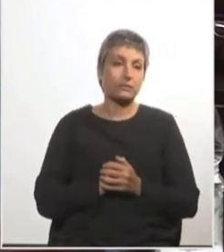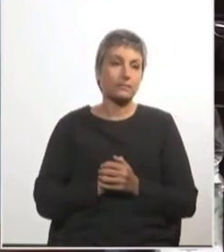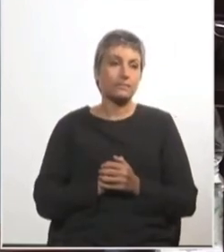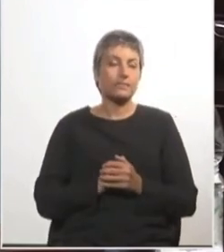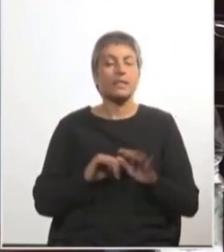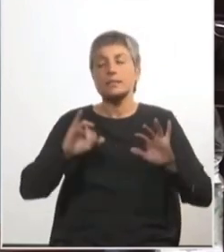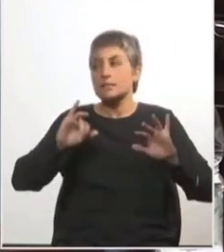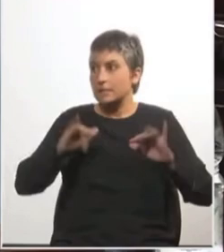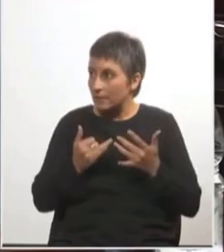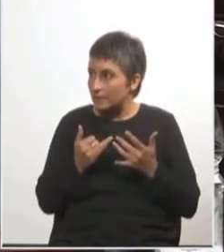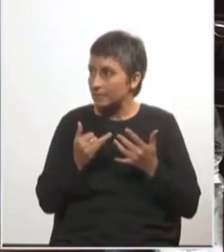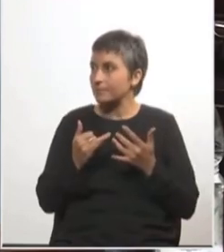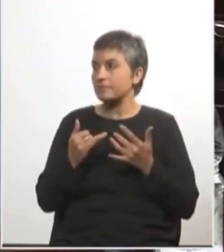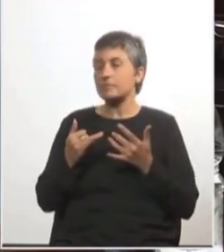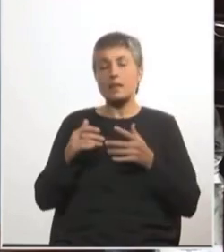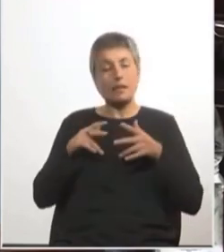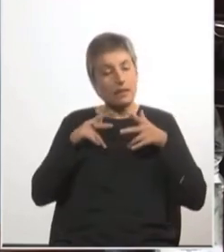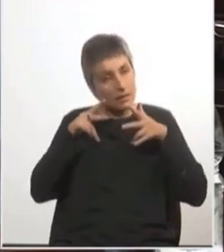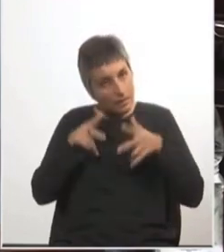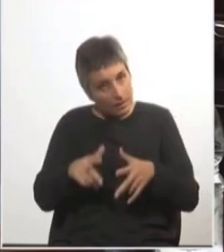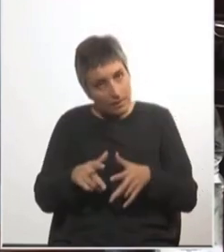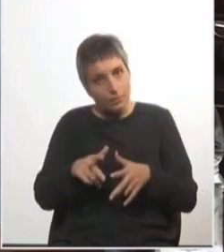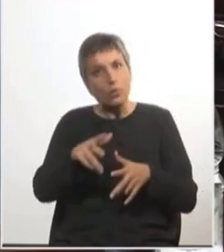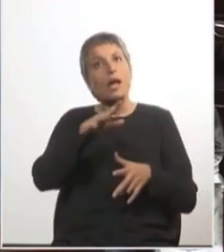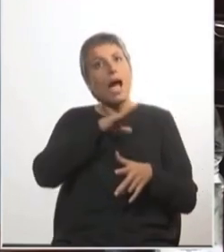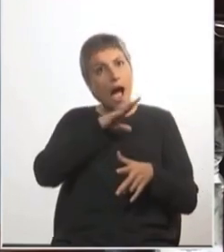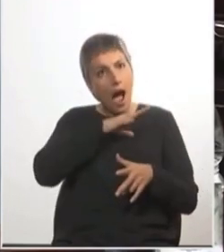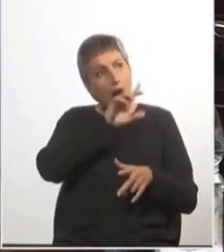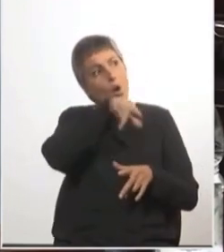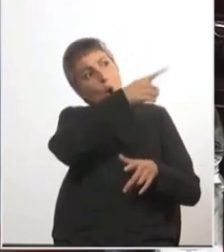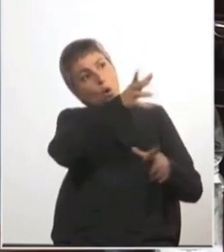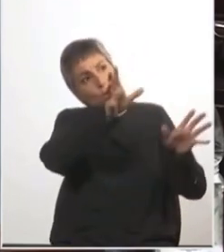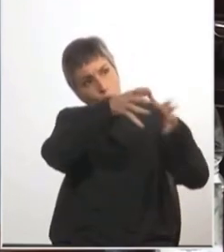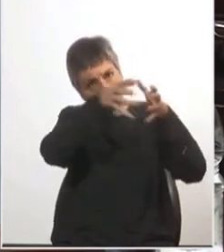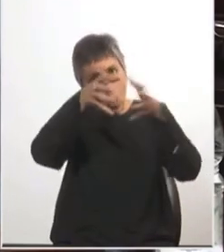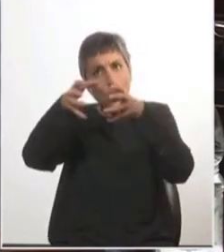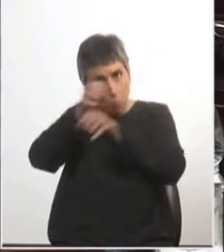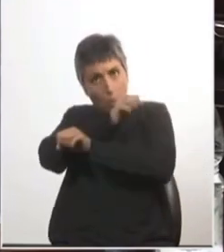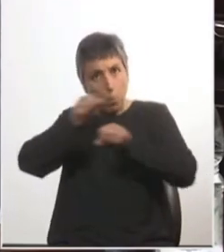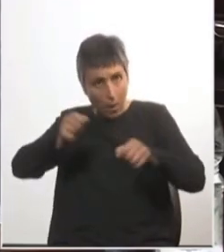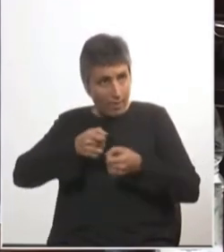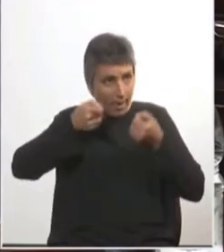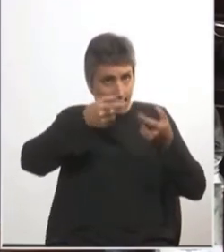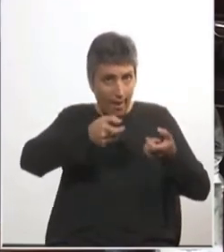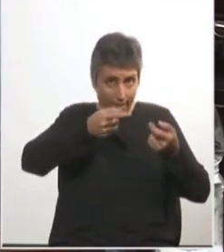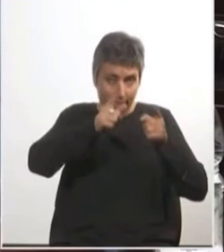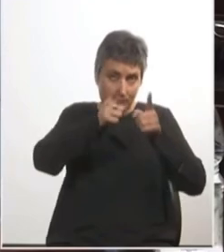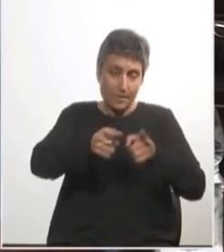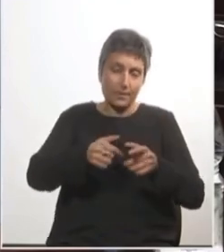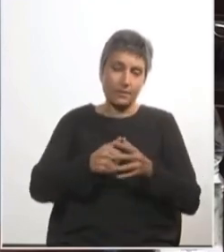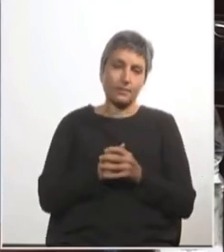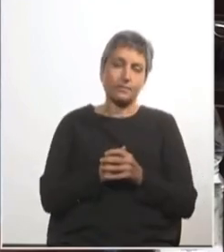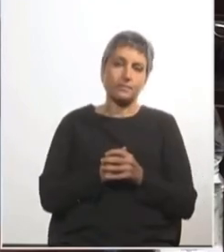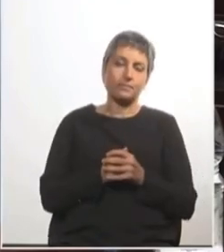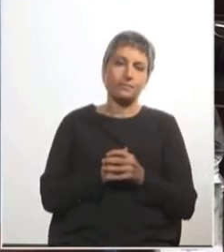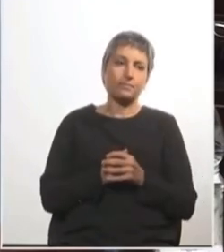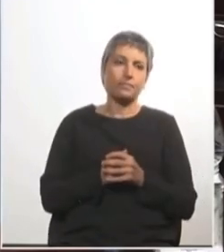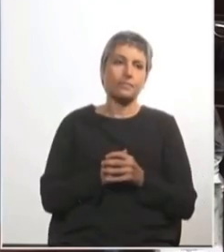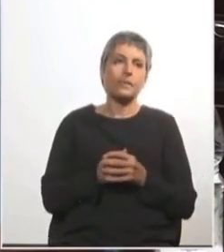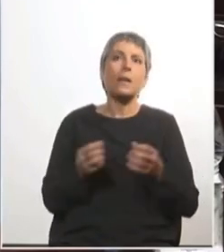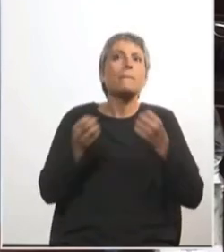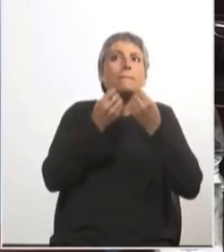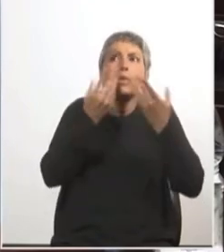Ya hemos dicho que hay otros sectores con capacidad contributiva. ¿Por qué